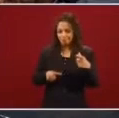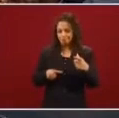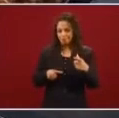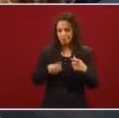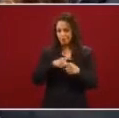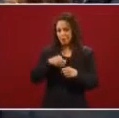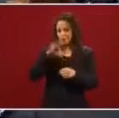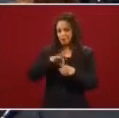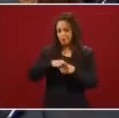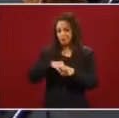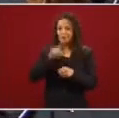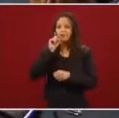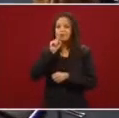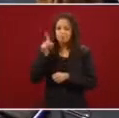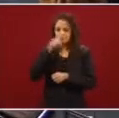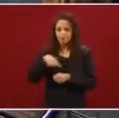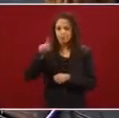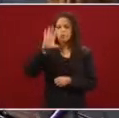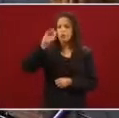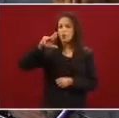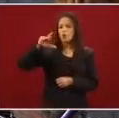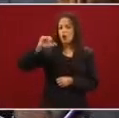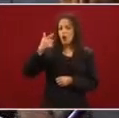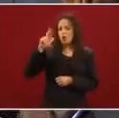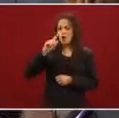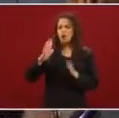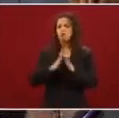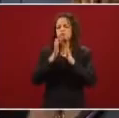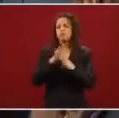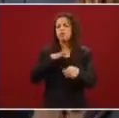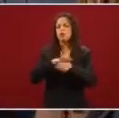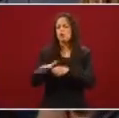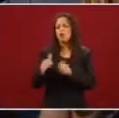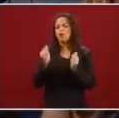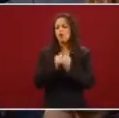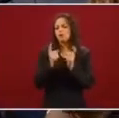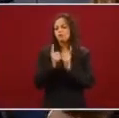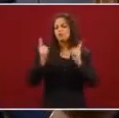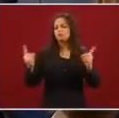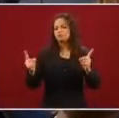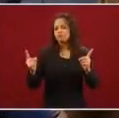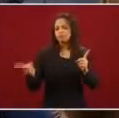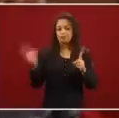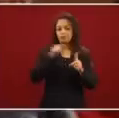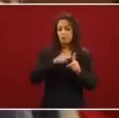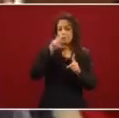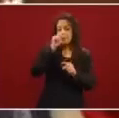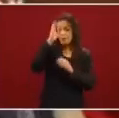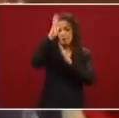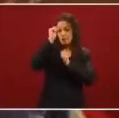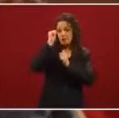¿cuál es la participación que ha tenido la Conagua con los dos frentes? Independientemente, el grupo opositor, seguramente